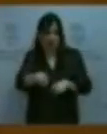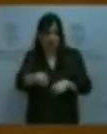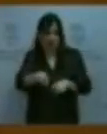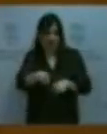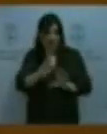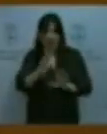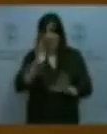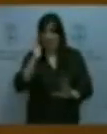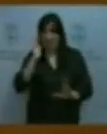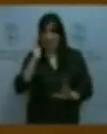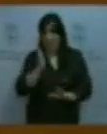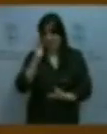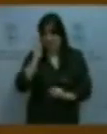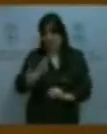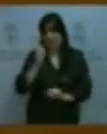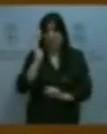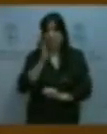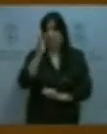Ninguno condenado. Pero